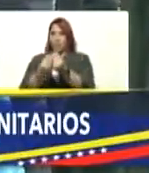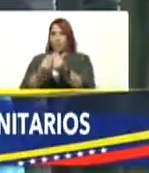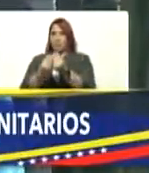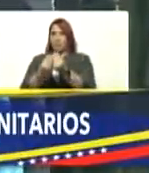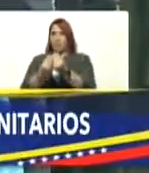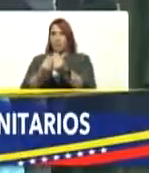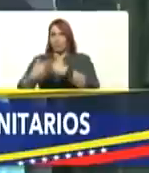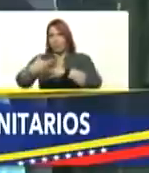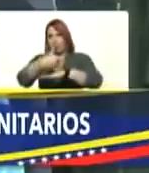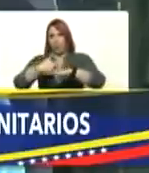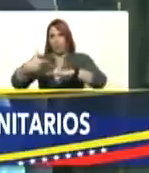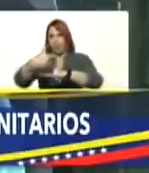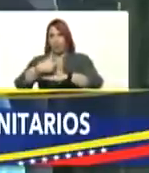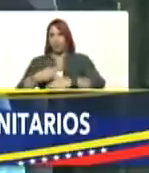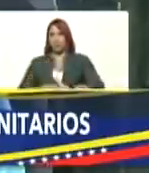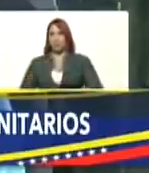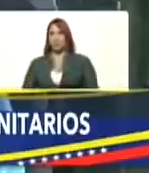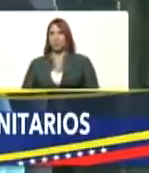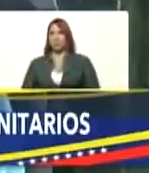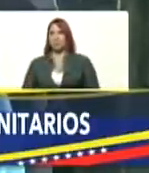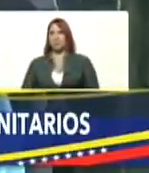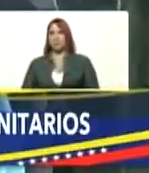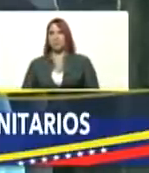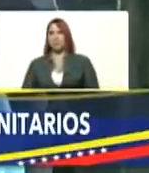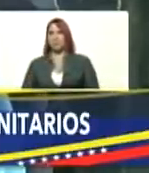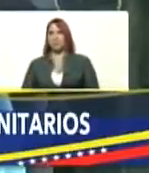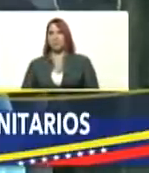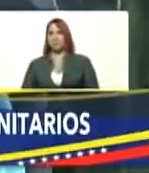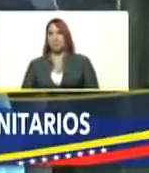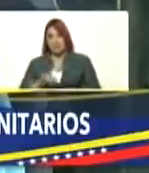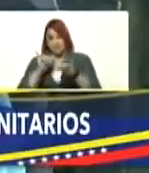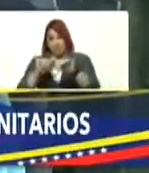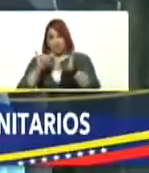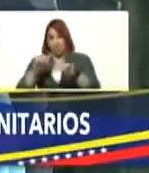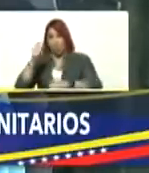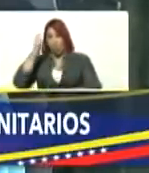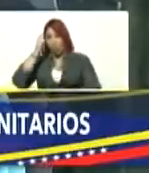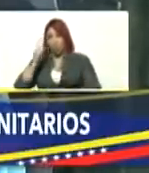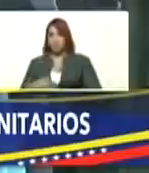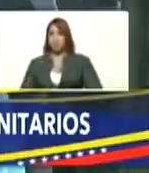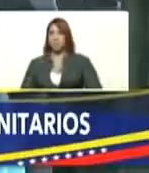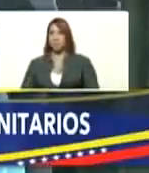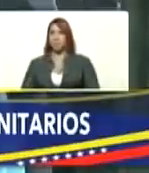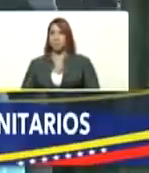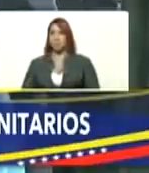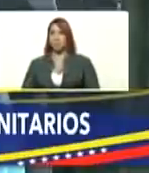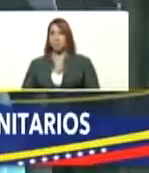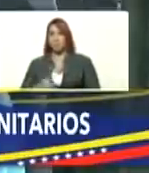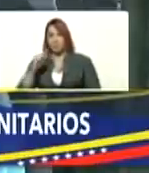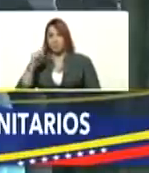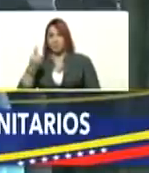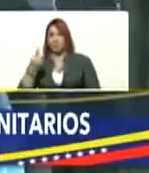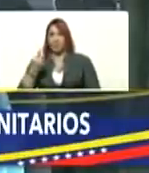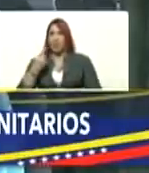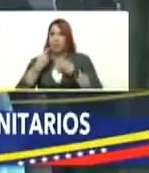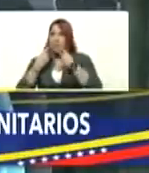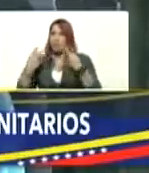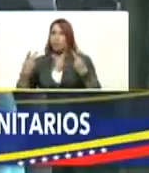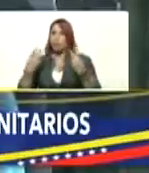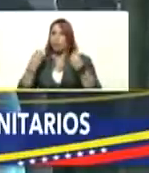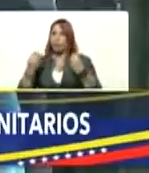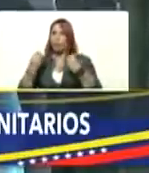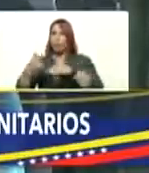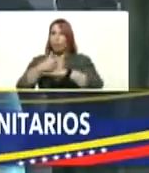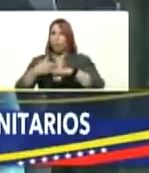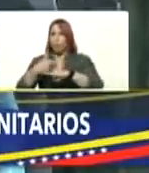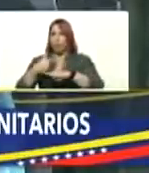al gobernador. Y desde ese día, desde su primer discurso como gobernador,